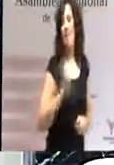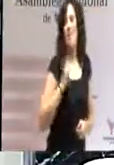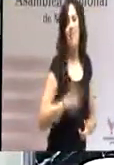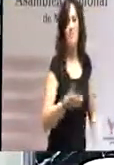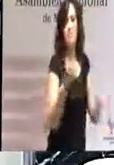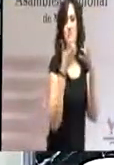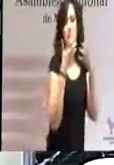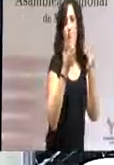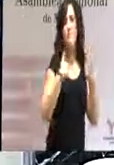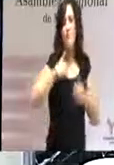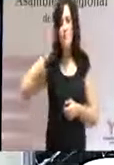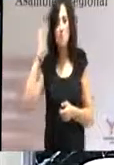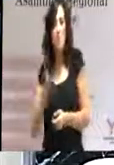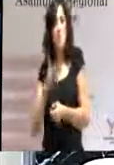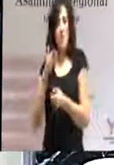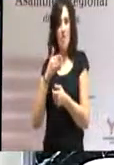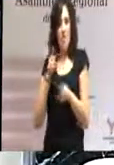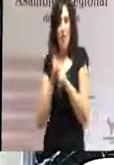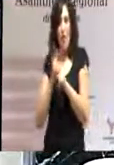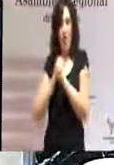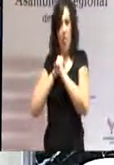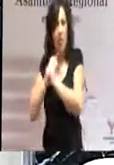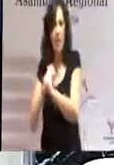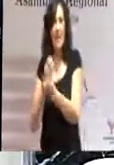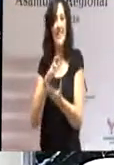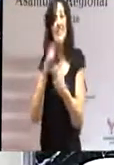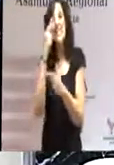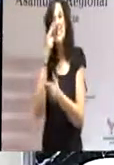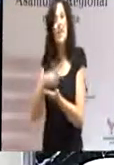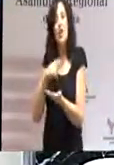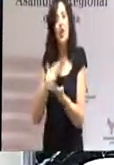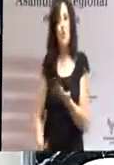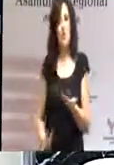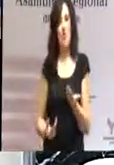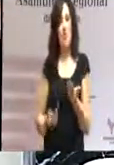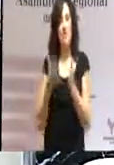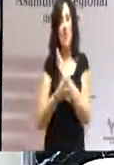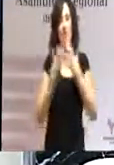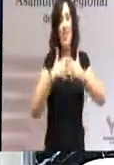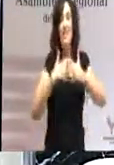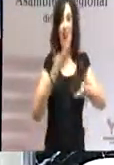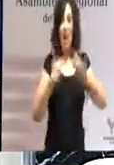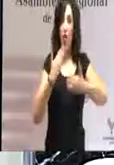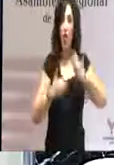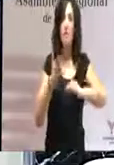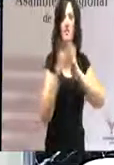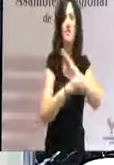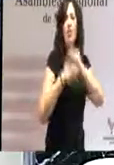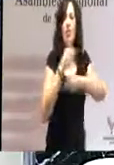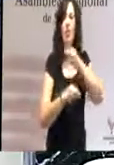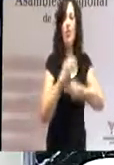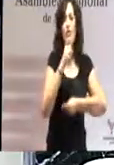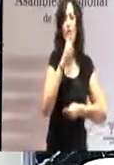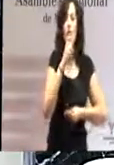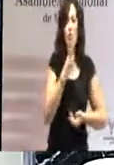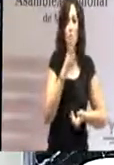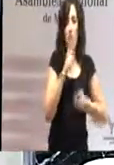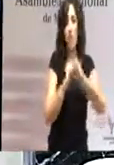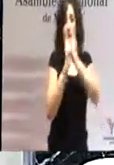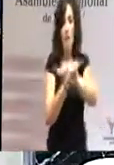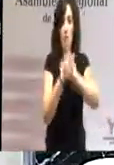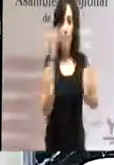perjudican e hipotecan los intereses de la región de Murcia. Una desaladora que se hizo para acometer el cambio de